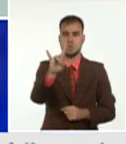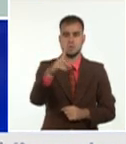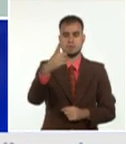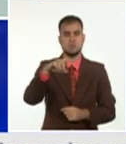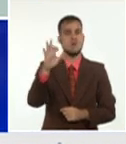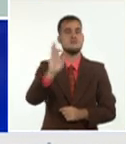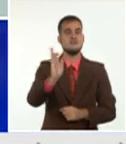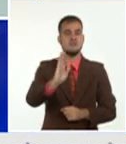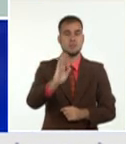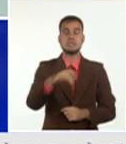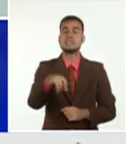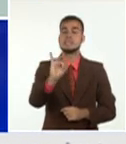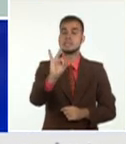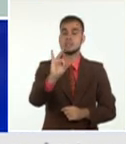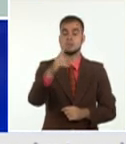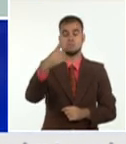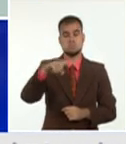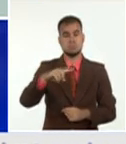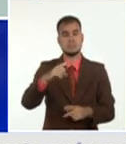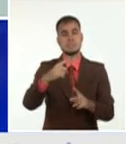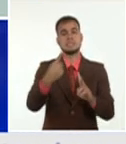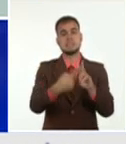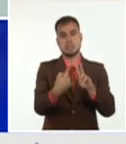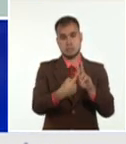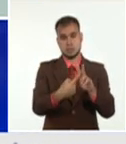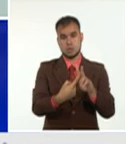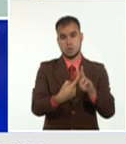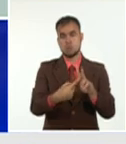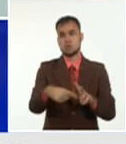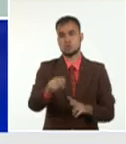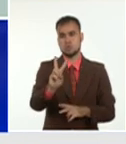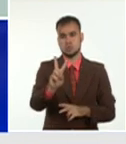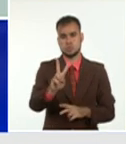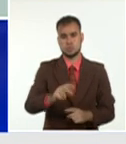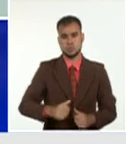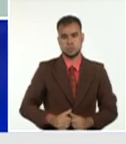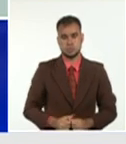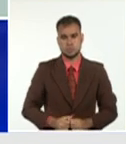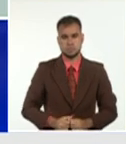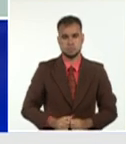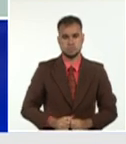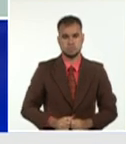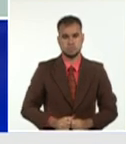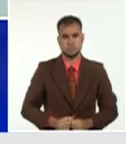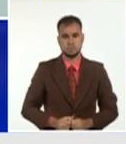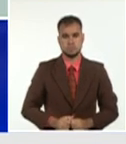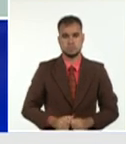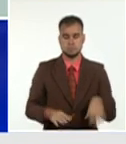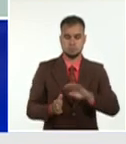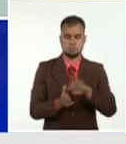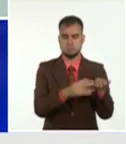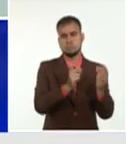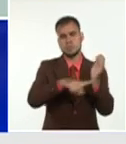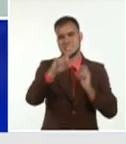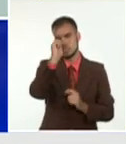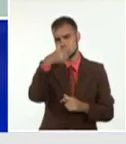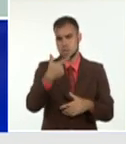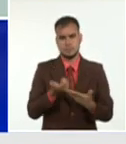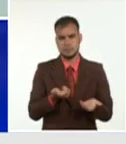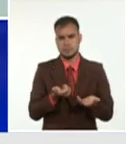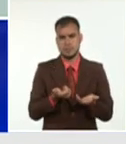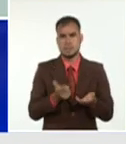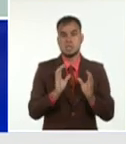7 y Yaguajay 2. Ciego Dávila superó mucho la cifra de casos